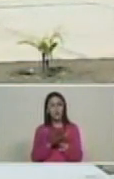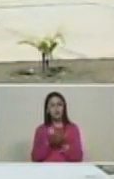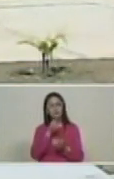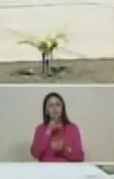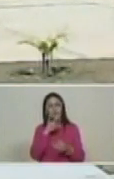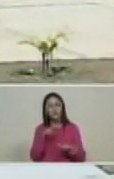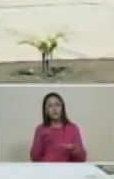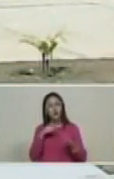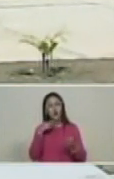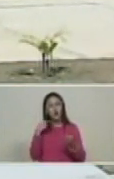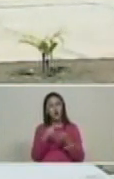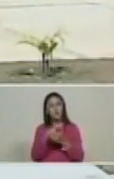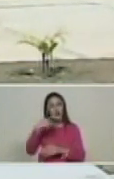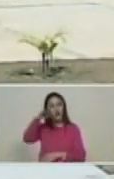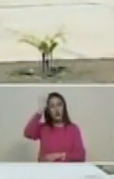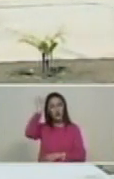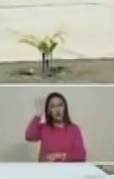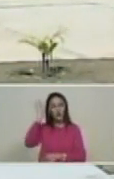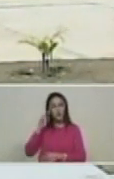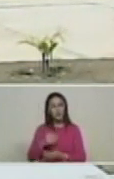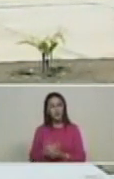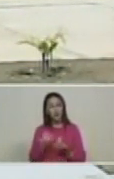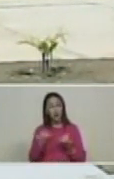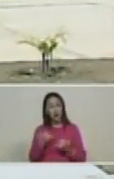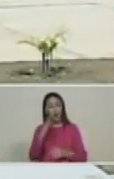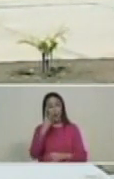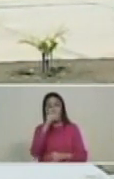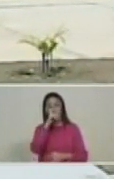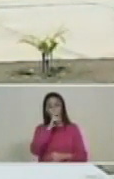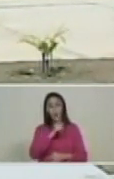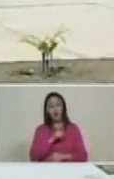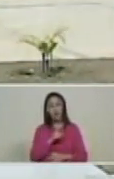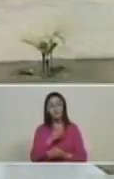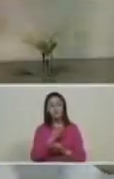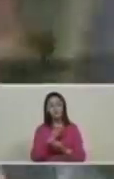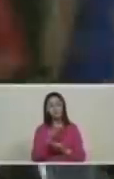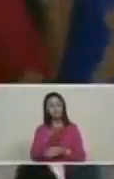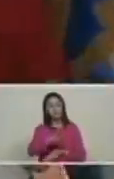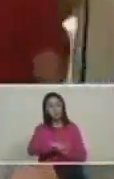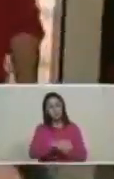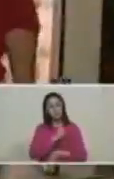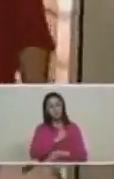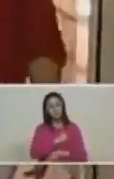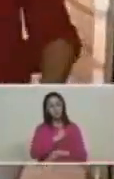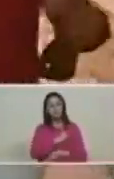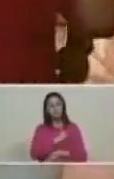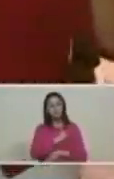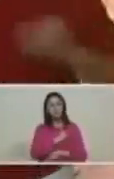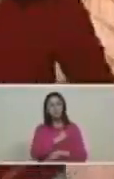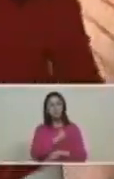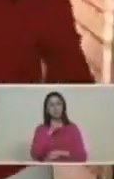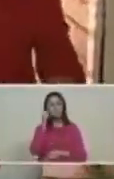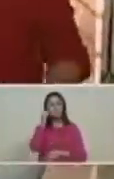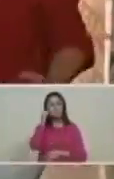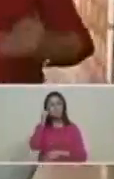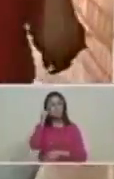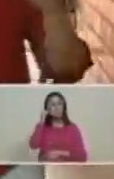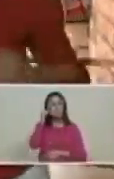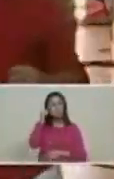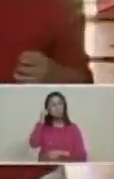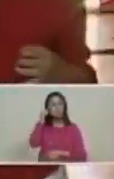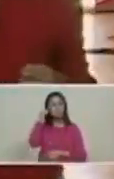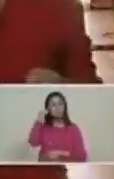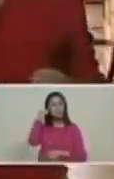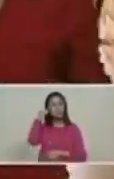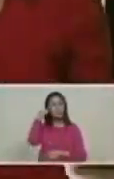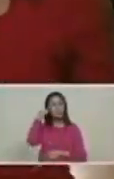hermoso en nombre de Robert, que hoy, a 4 años de su desaparición física, podemos decir, Robert vive no